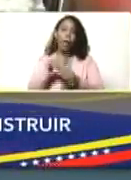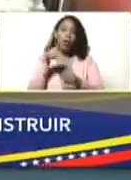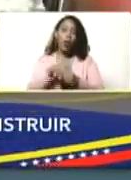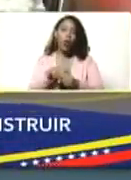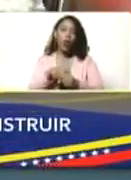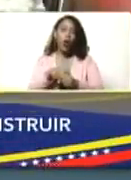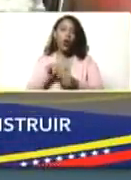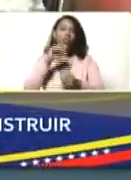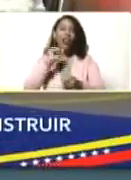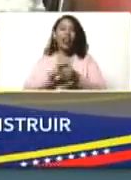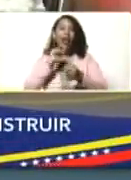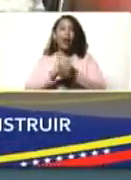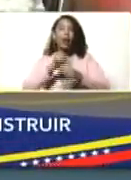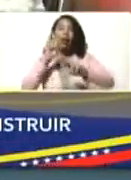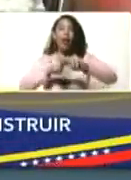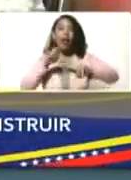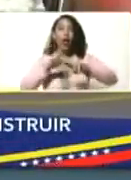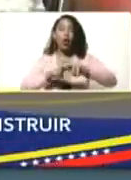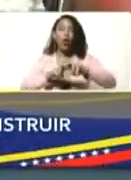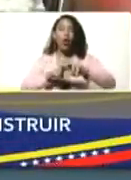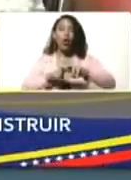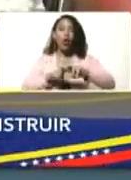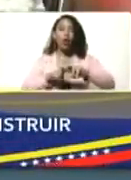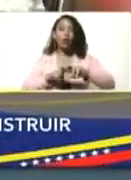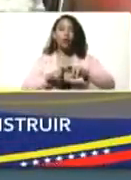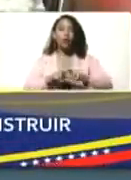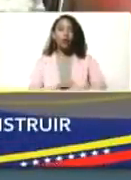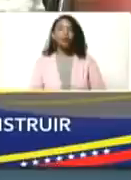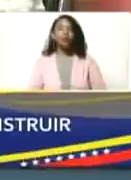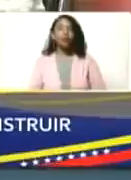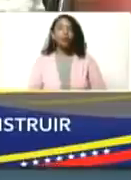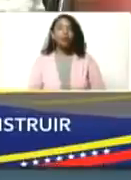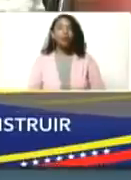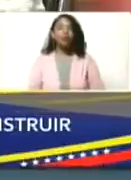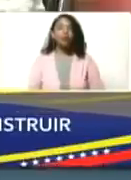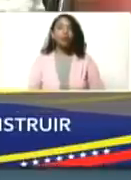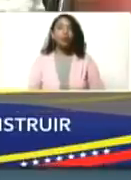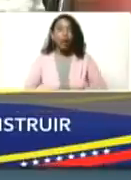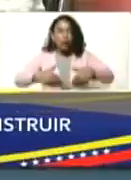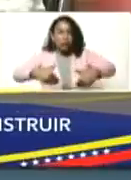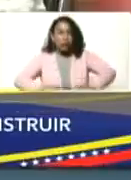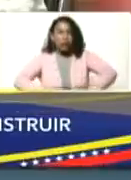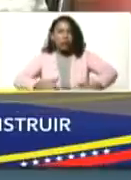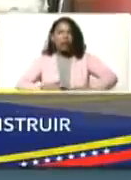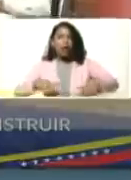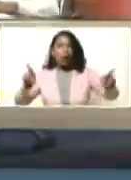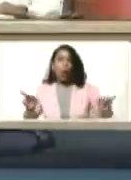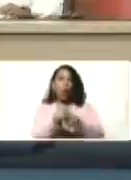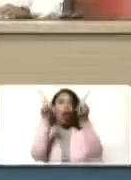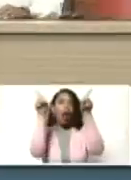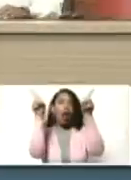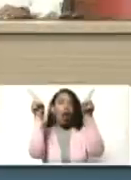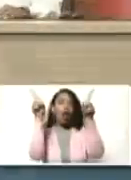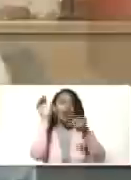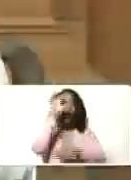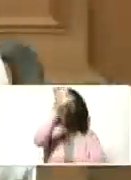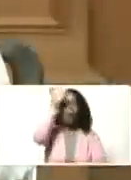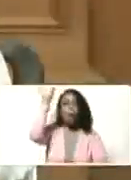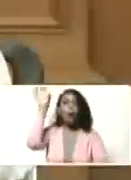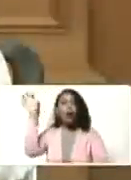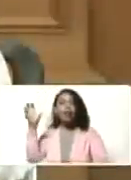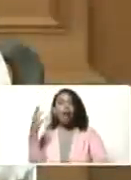carbón, de los combustibles fósiles. Un esfuerzo común de los países que